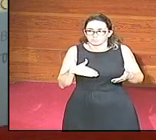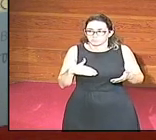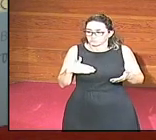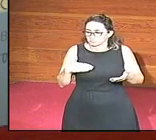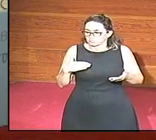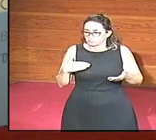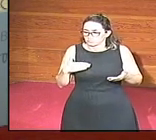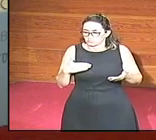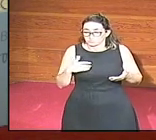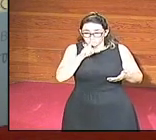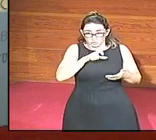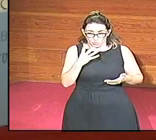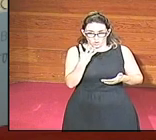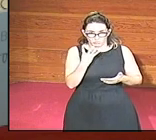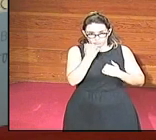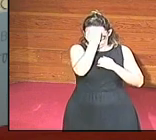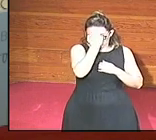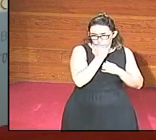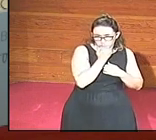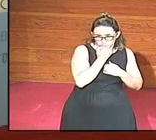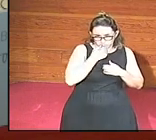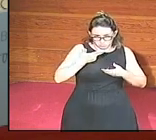cuatro tíos con pasamontañas armados, bastante grandes,